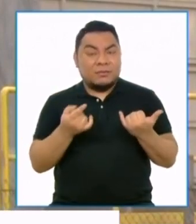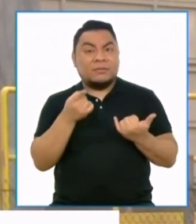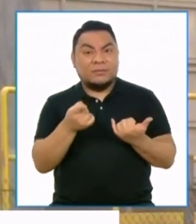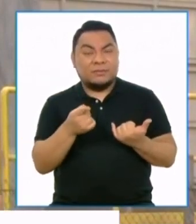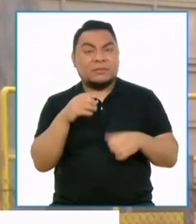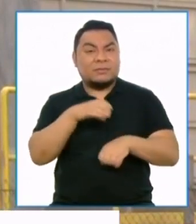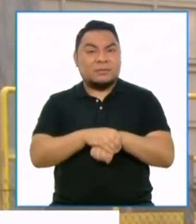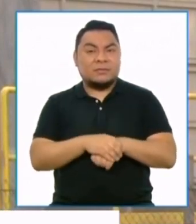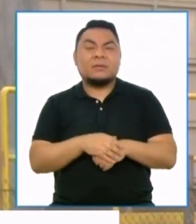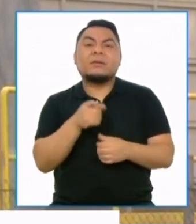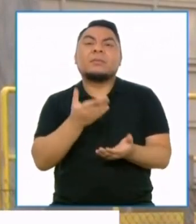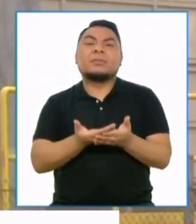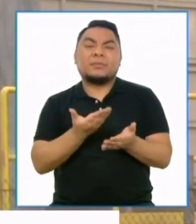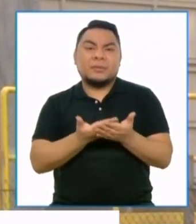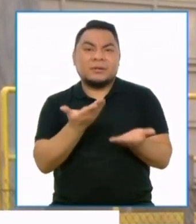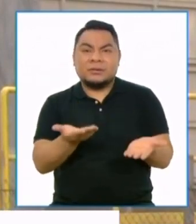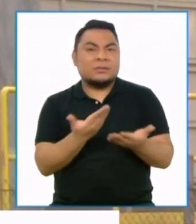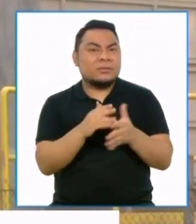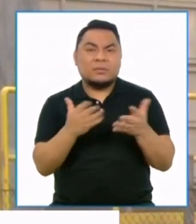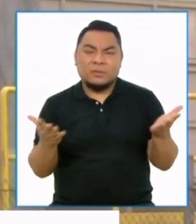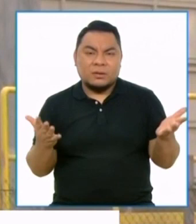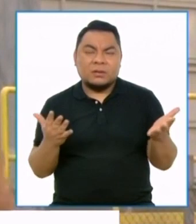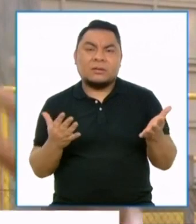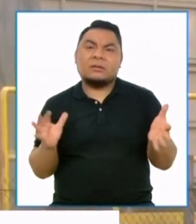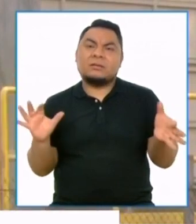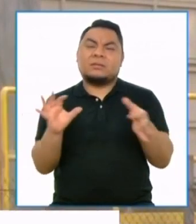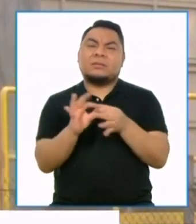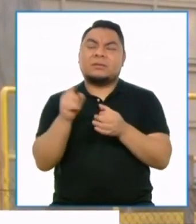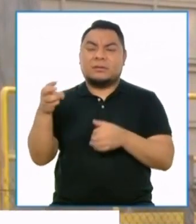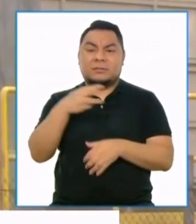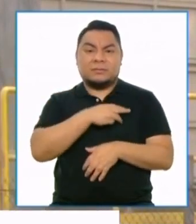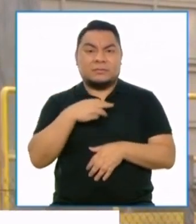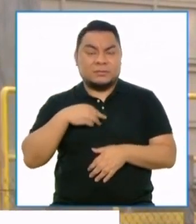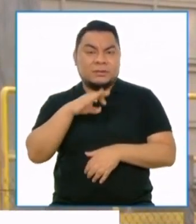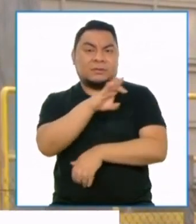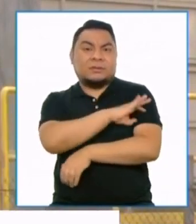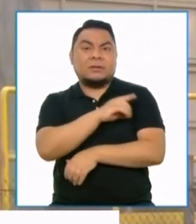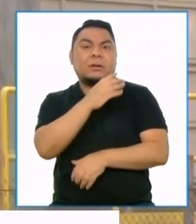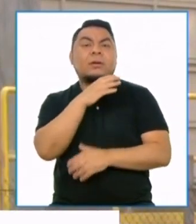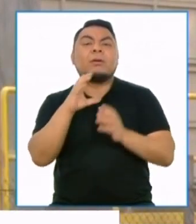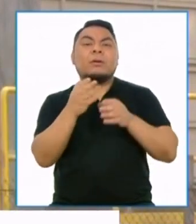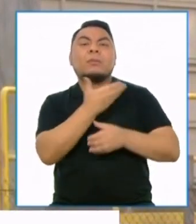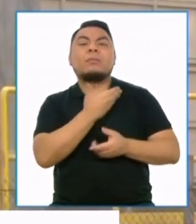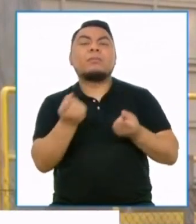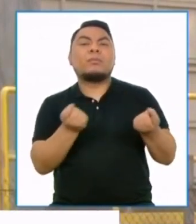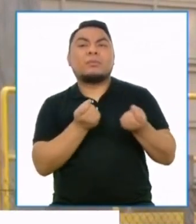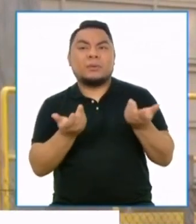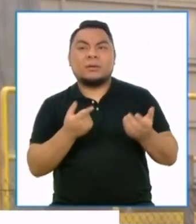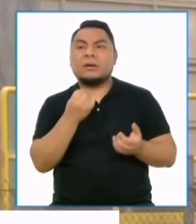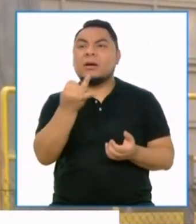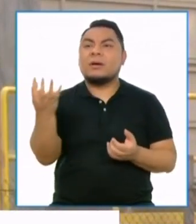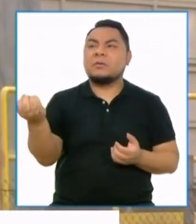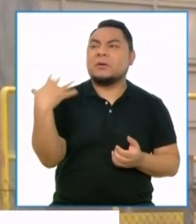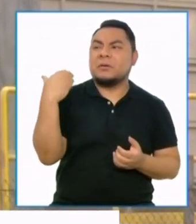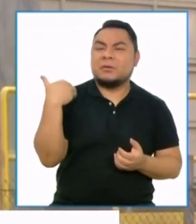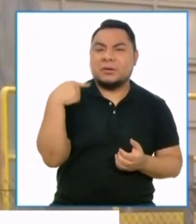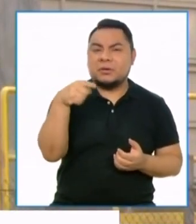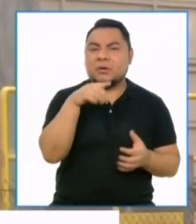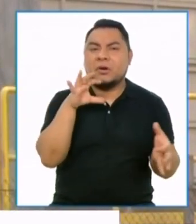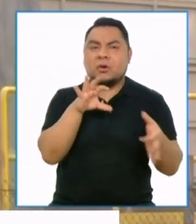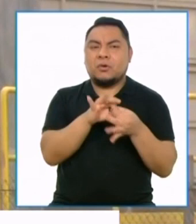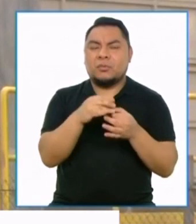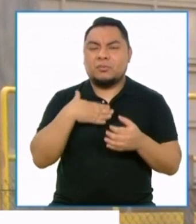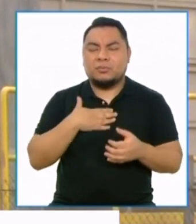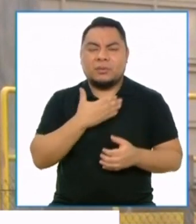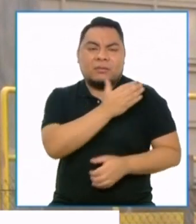Ministerio Público y el Poder Ejecutivo, como algunos nos han dicho. Han tomado este tipo de decisiones que demuestran la